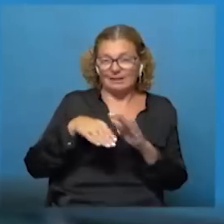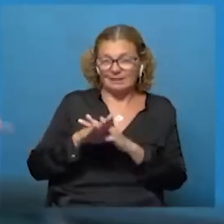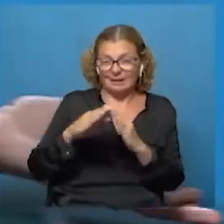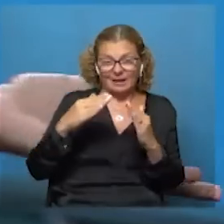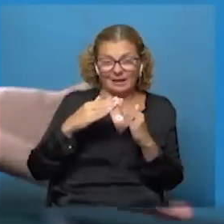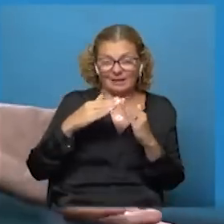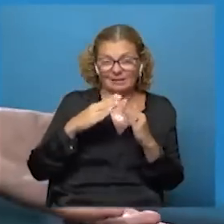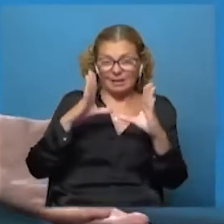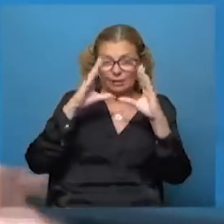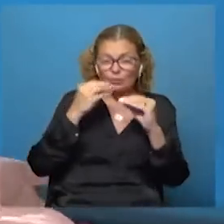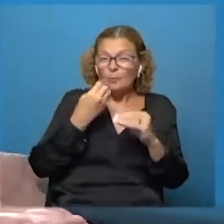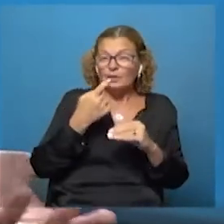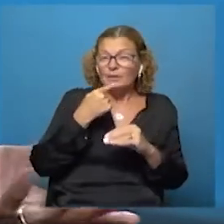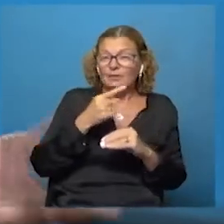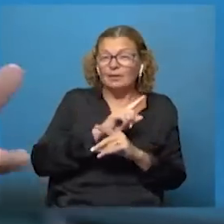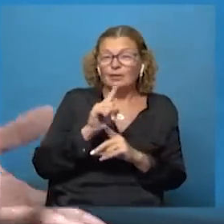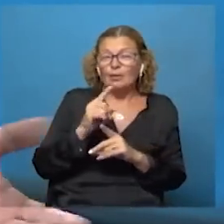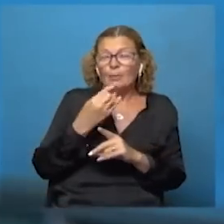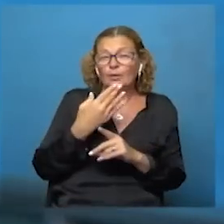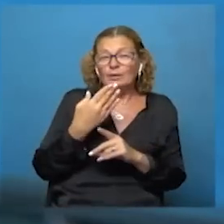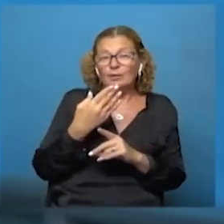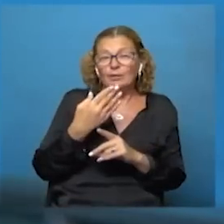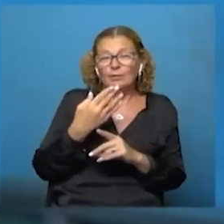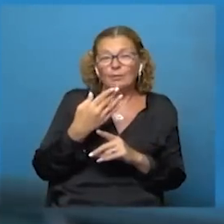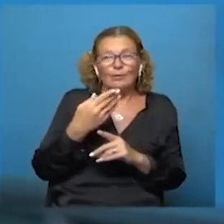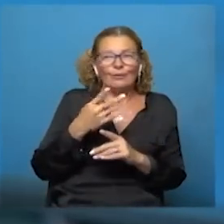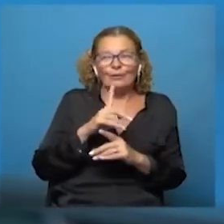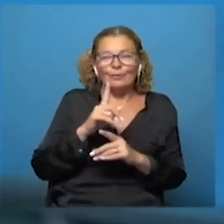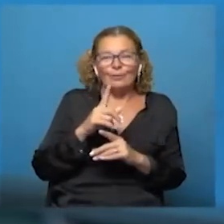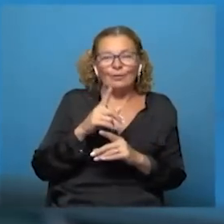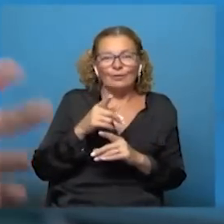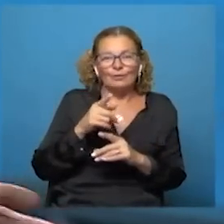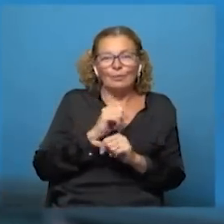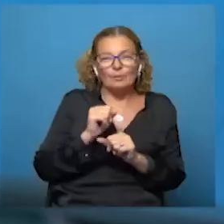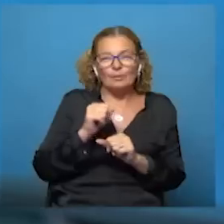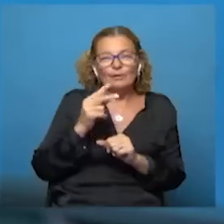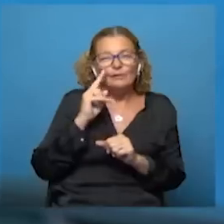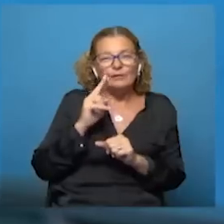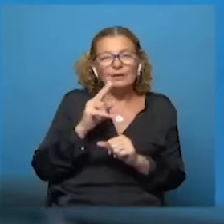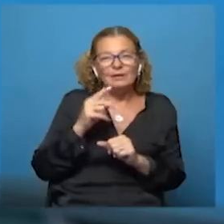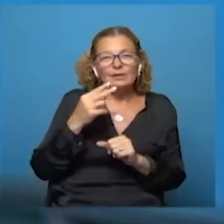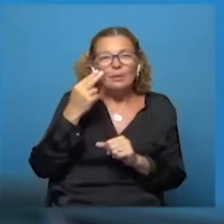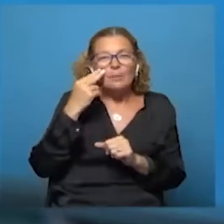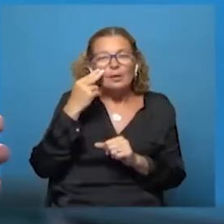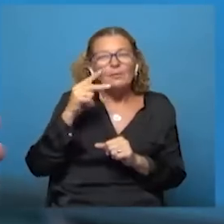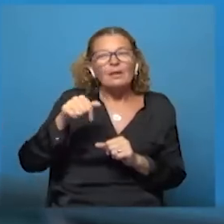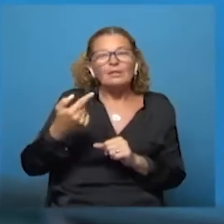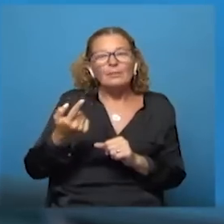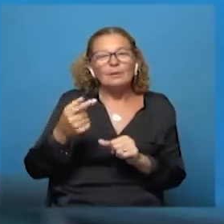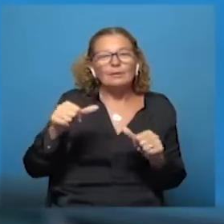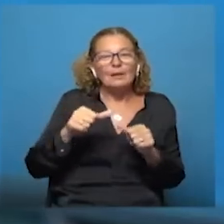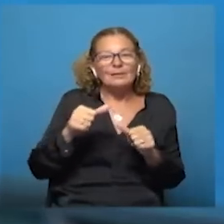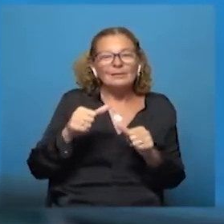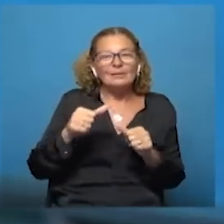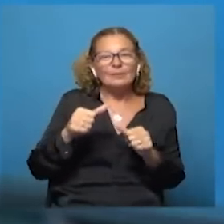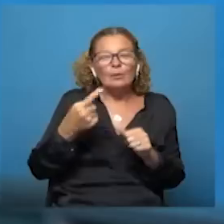nocturno por qué decís que no y porque yo creo que todavía no estamos en condiciones de tener una herramienta de eso y me gustaría ver si los daños colaterales los manejan